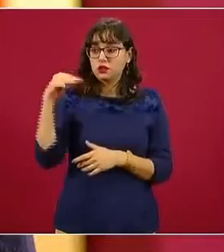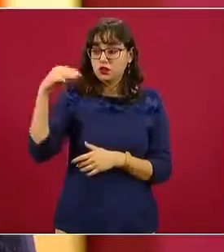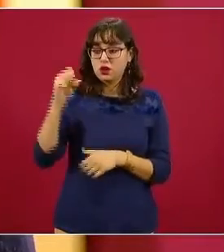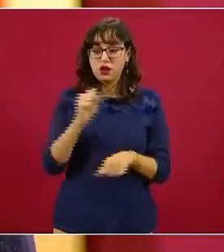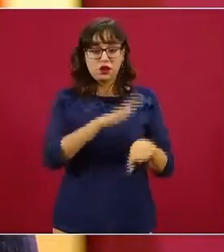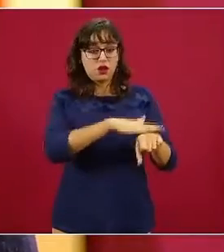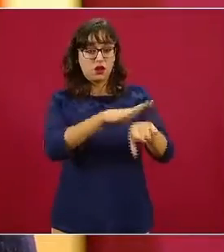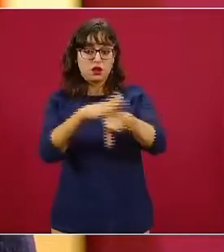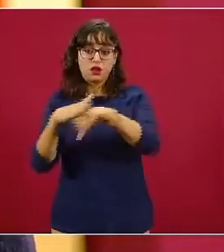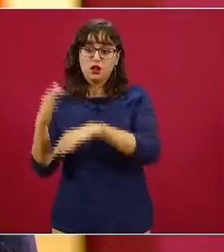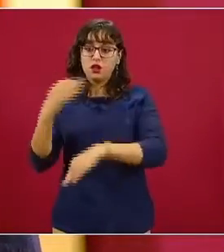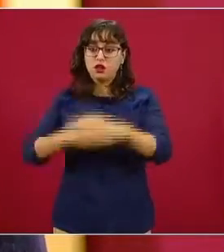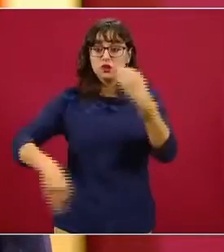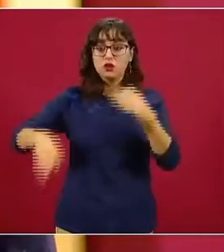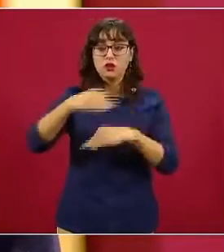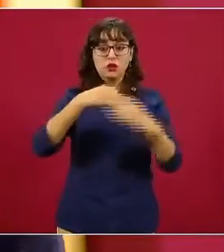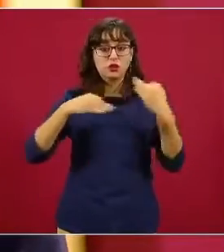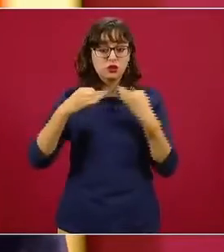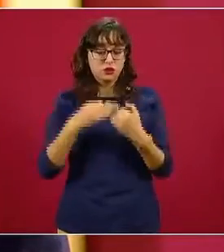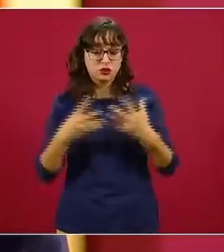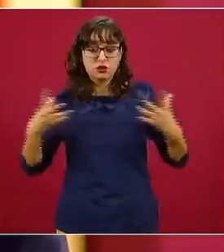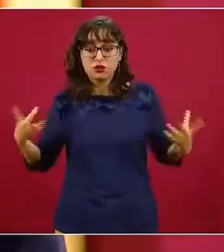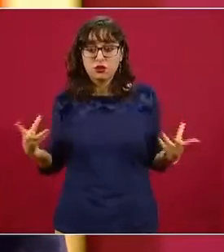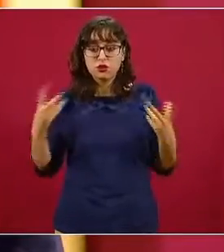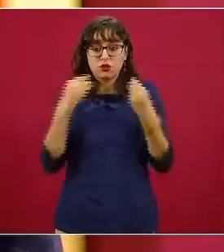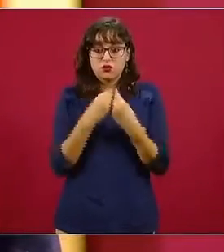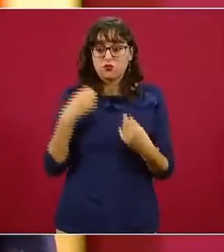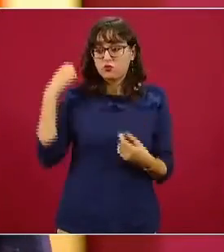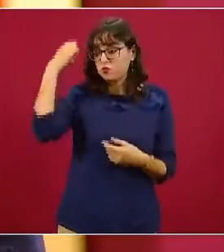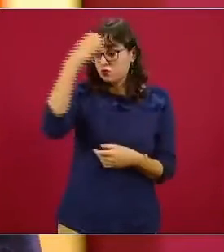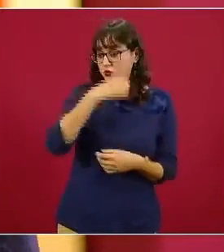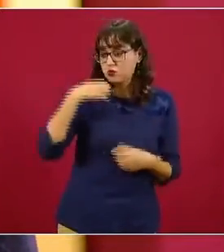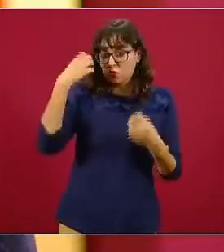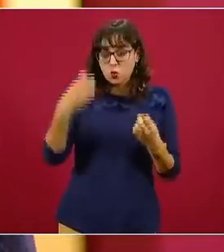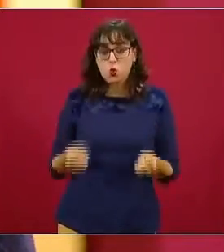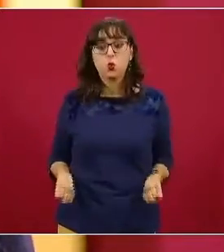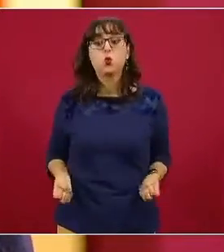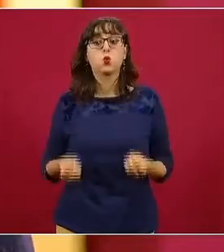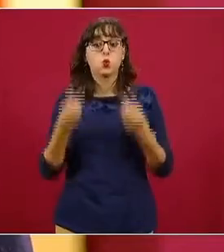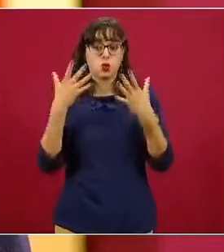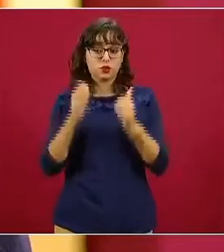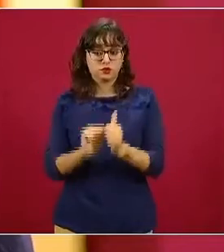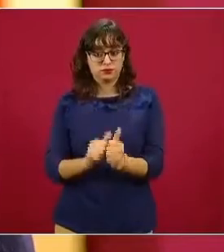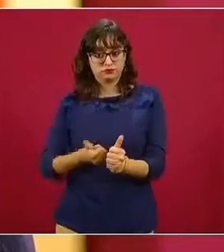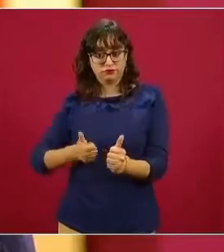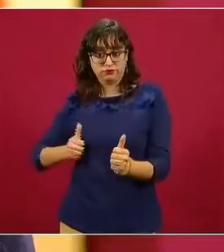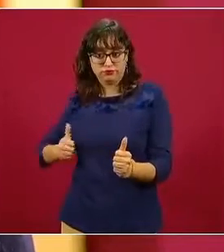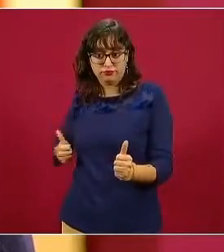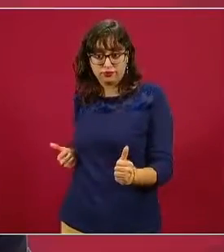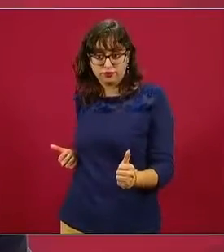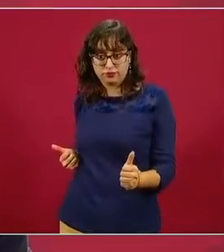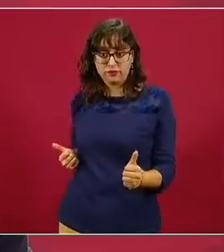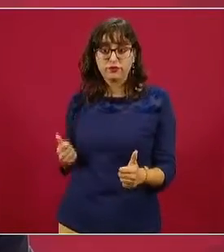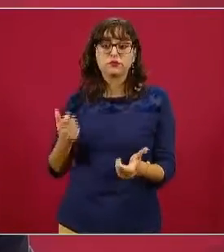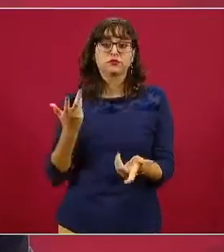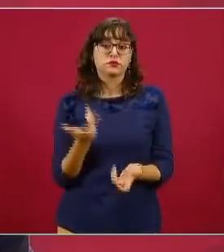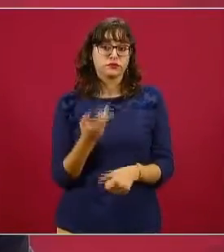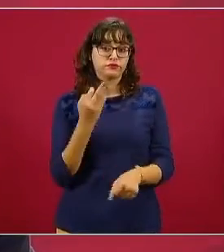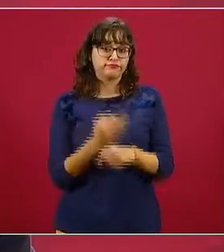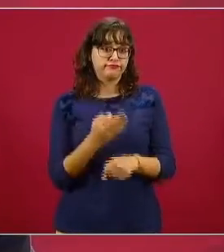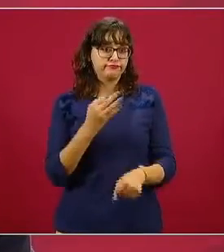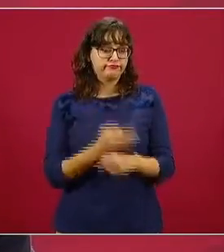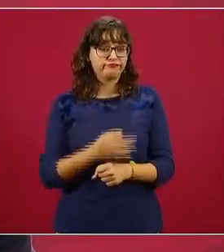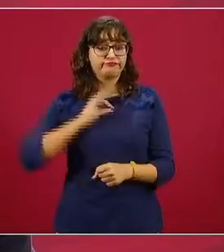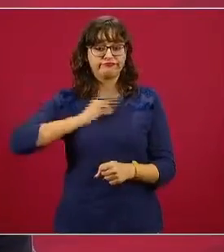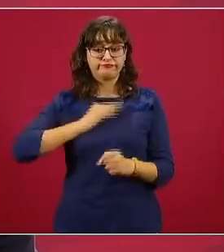Unidas, tendremos la oportunidad de evaluar cuantitativamente los rezagos que la epidemia o